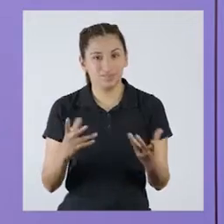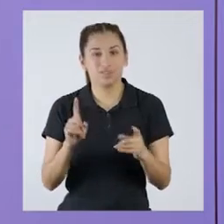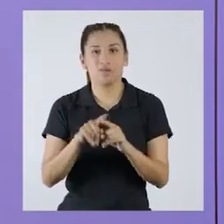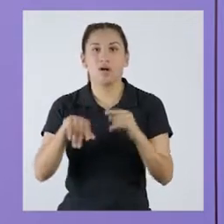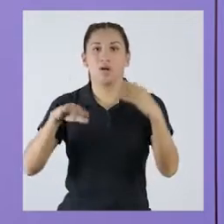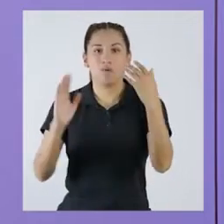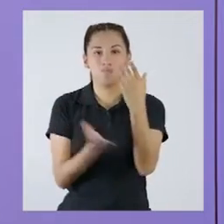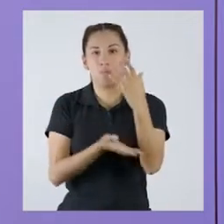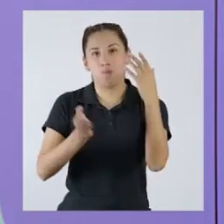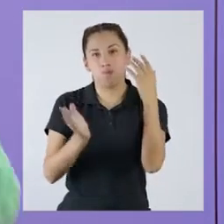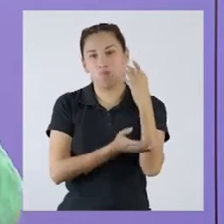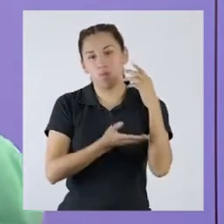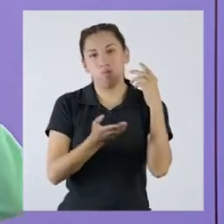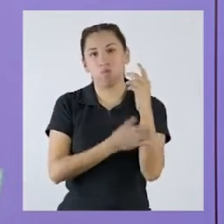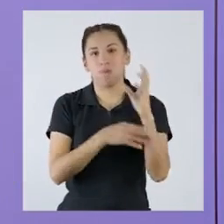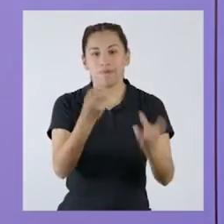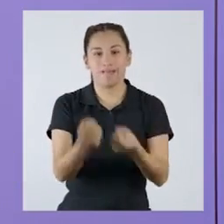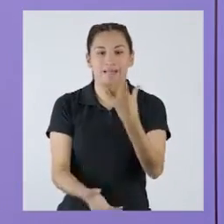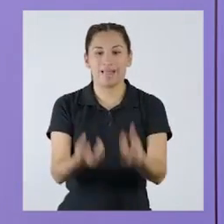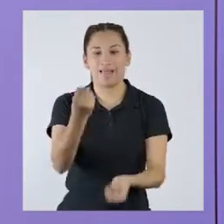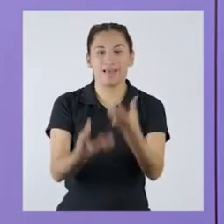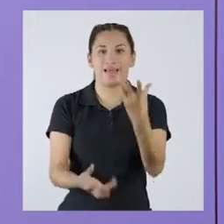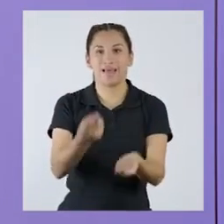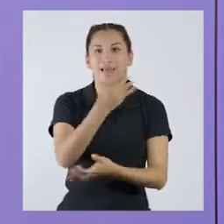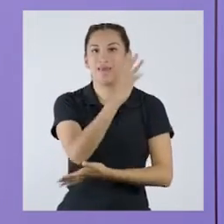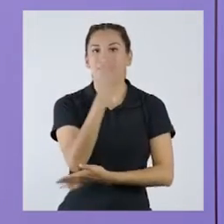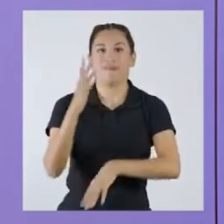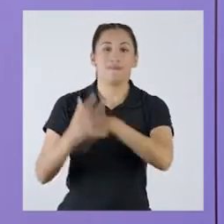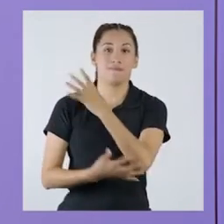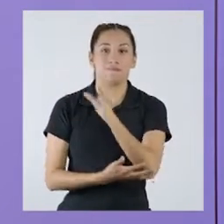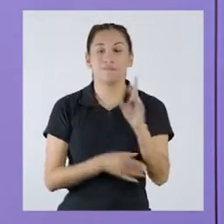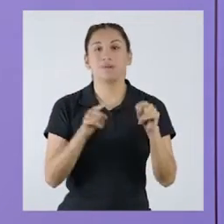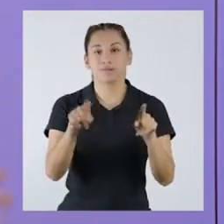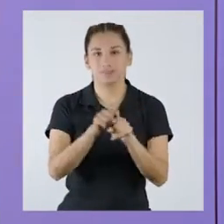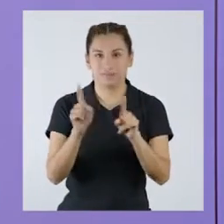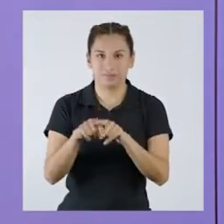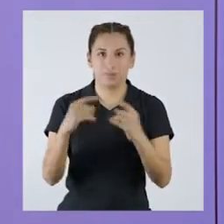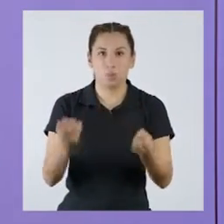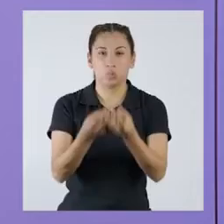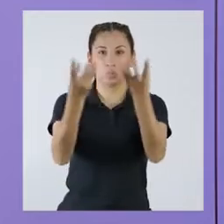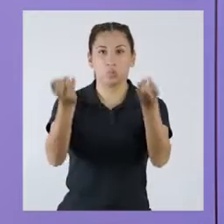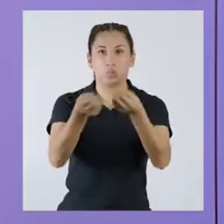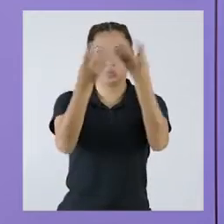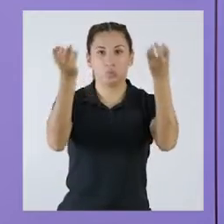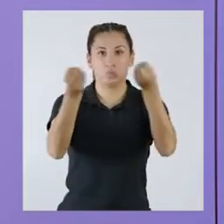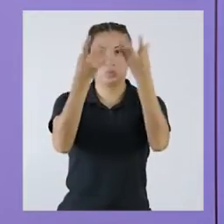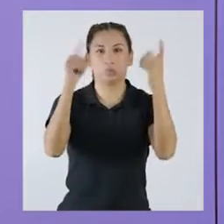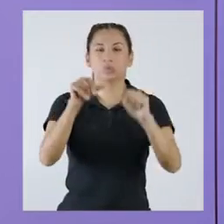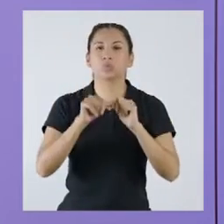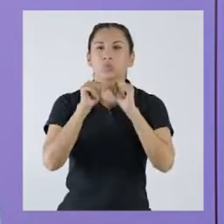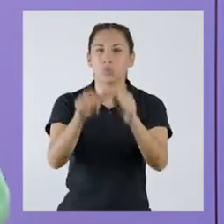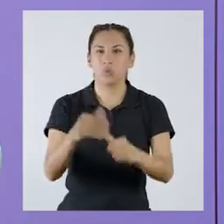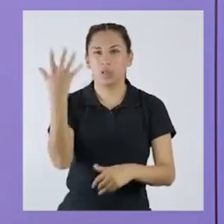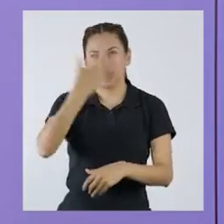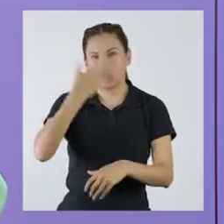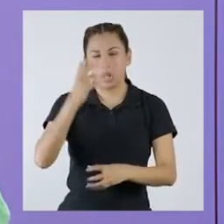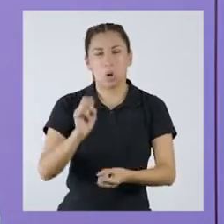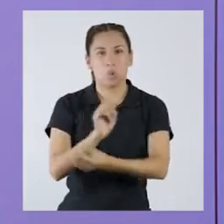la deforestación, la quema intencional de bosques con fines agrícolas, entre otros, sigue